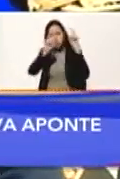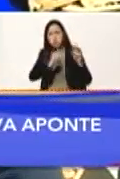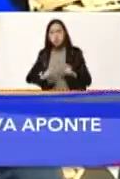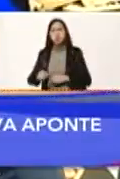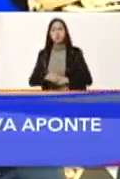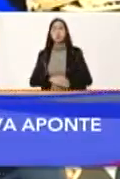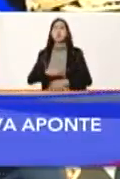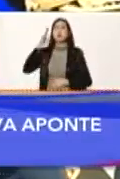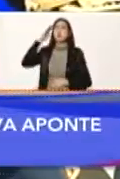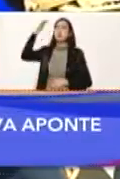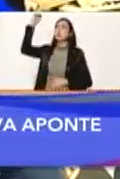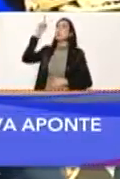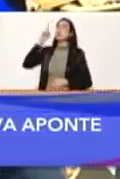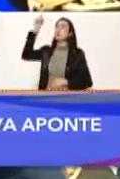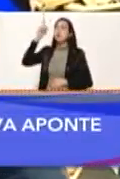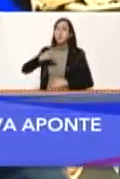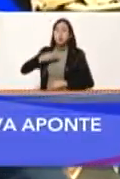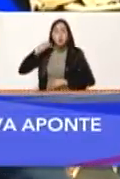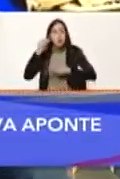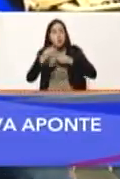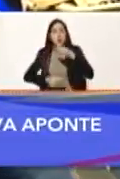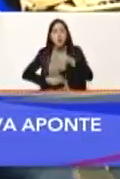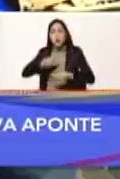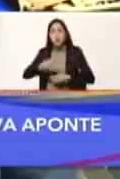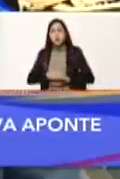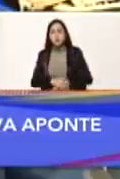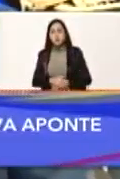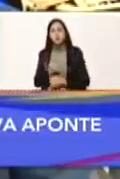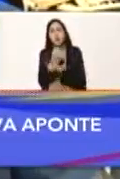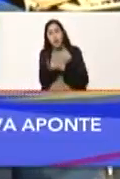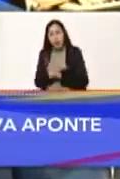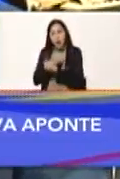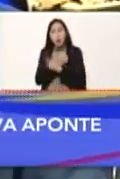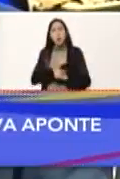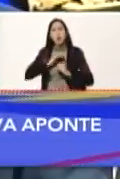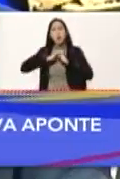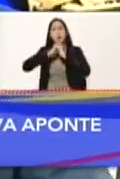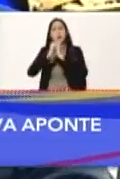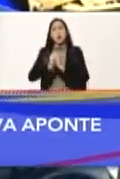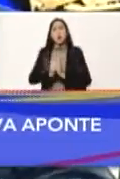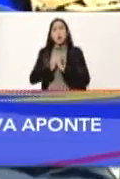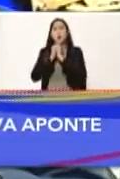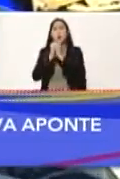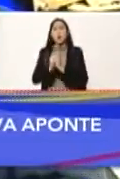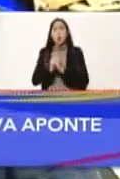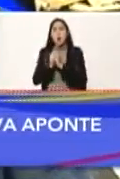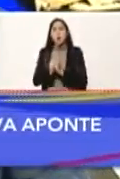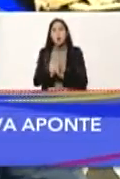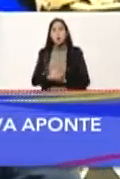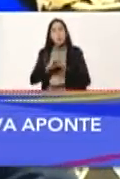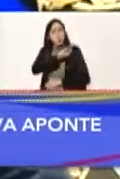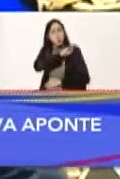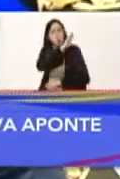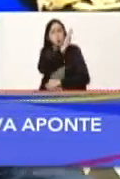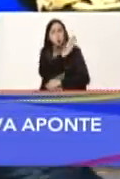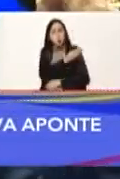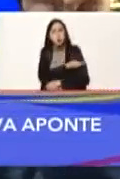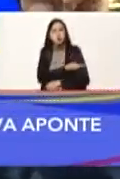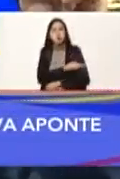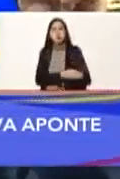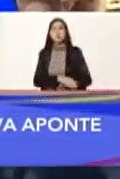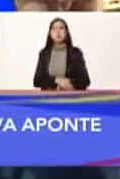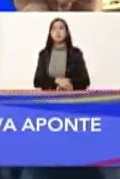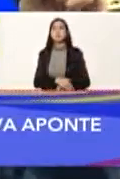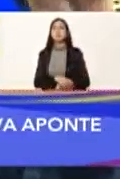a Dios, el Creador. El amor en oración, poderosa oración, y